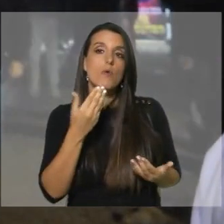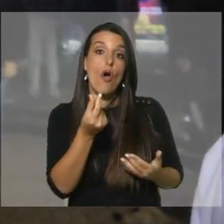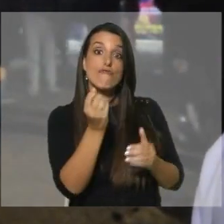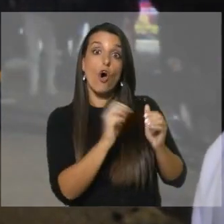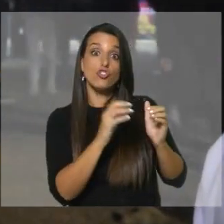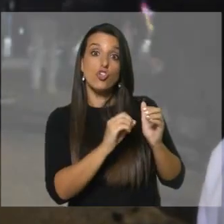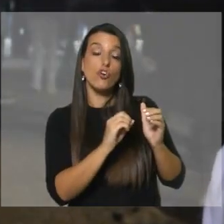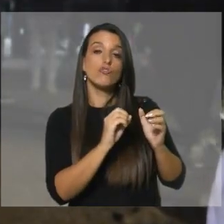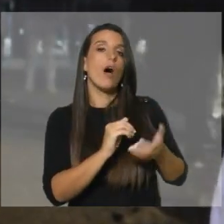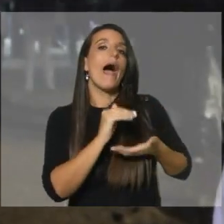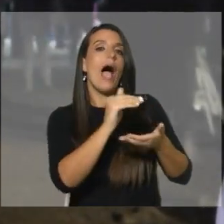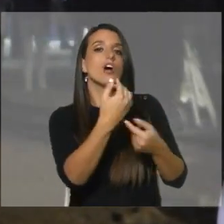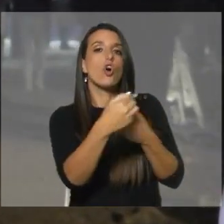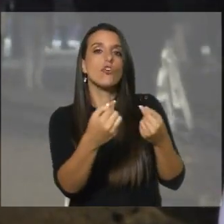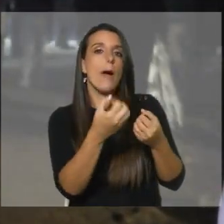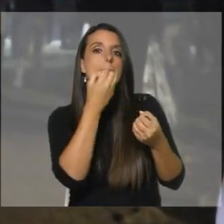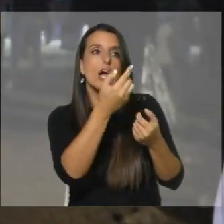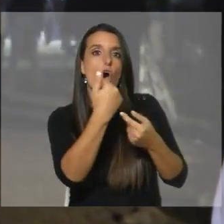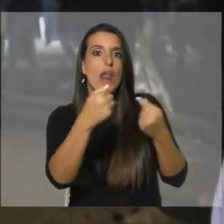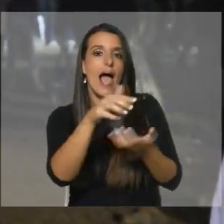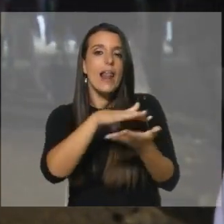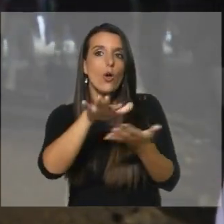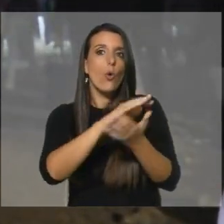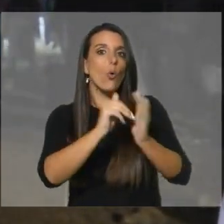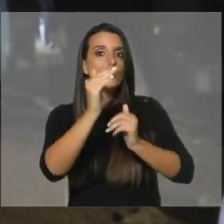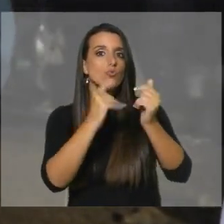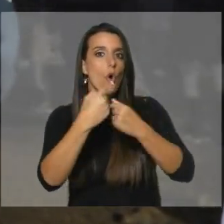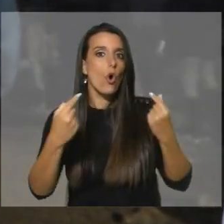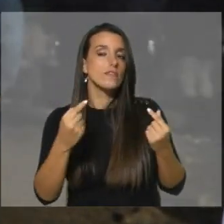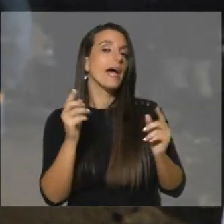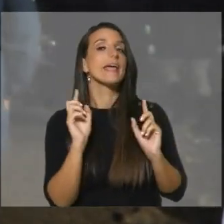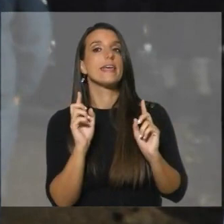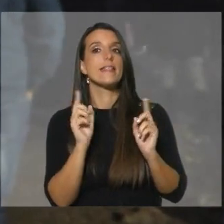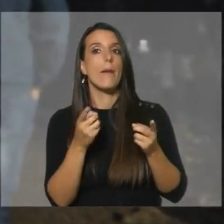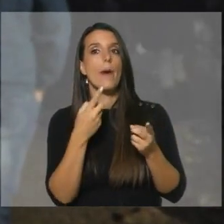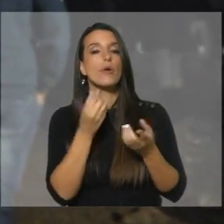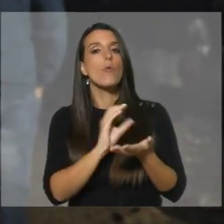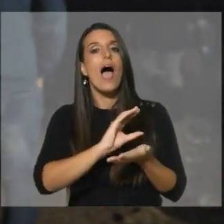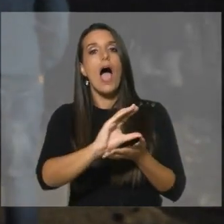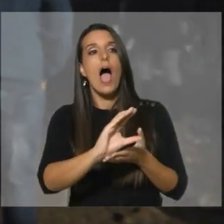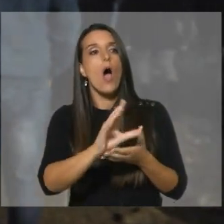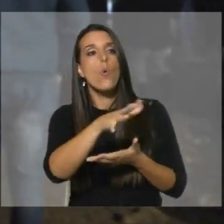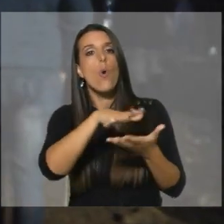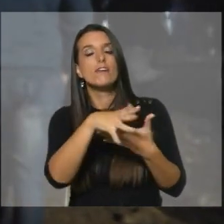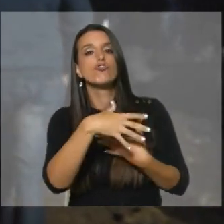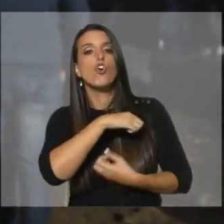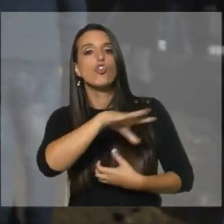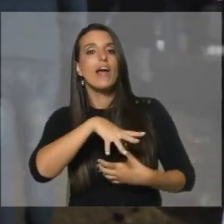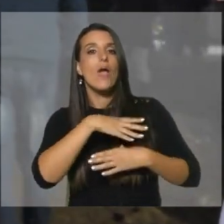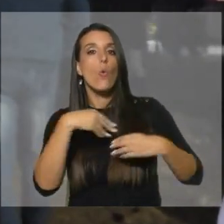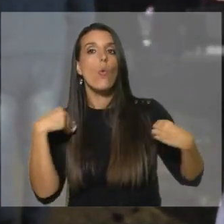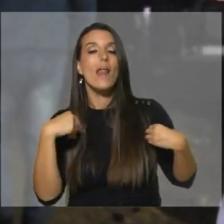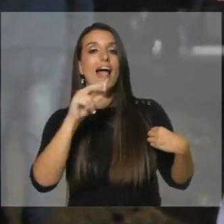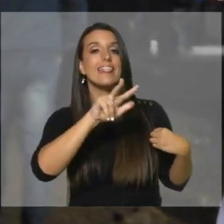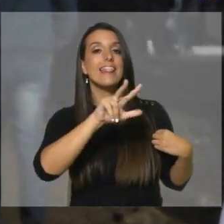toda destinada a obras. Ese es el fin desde el inicio de esta actividad, destinarlo a obras sociales. Este año vamos a colaborar con la Escuela 303